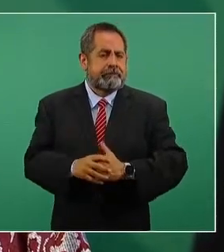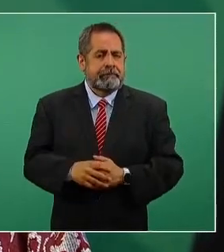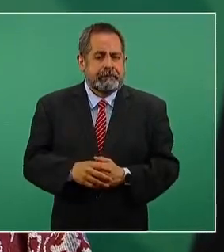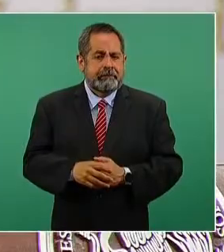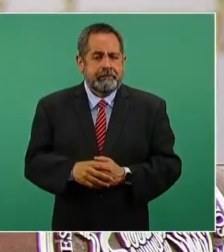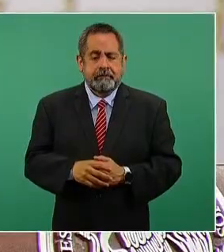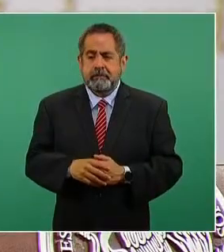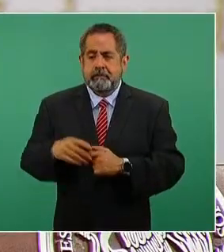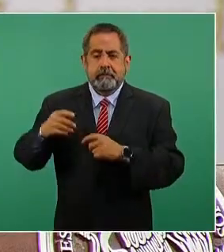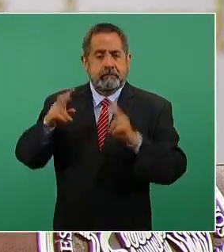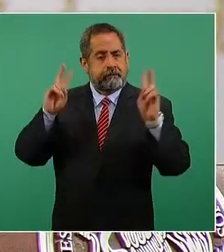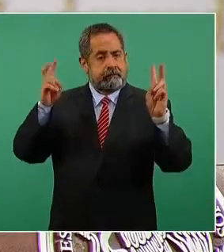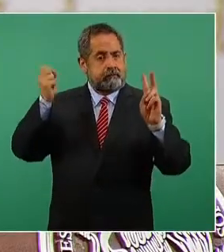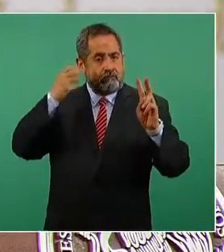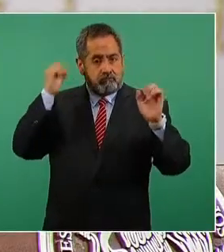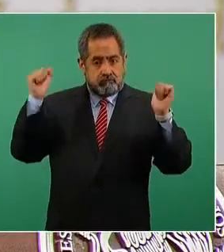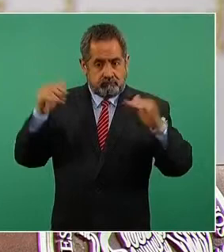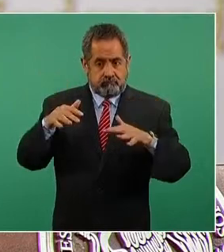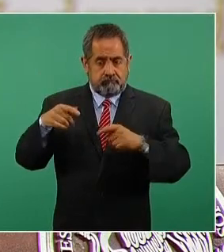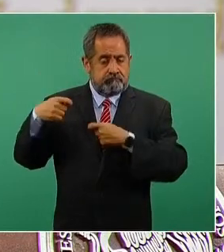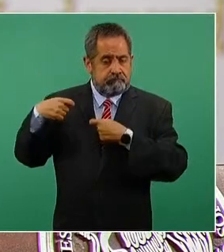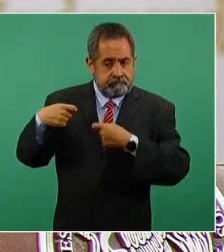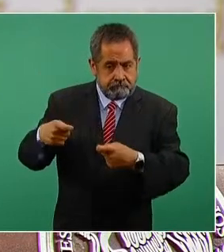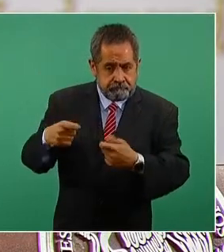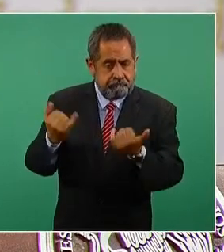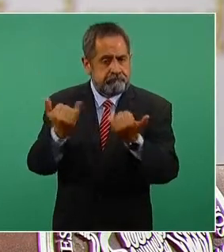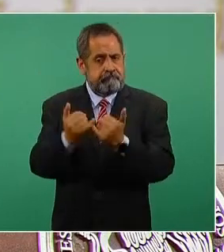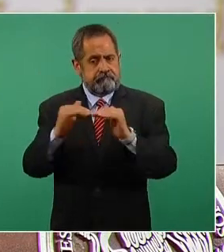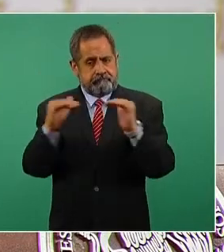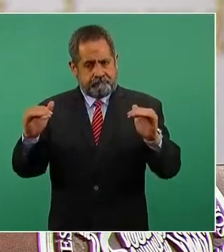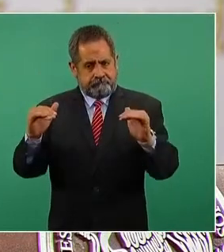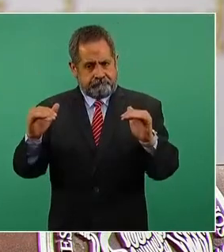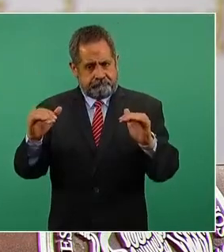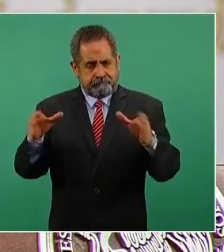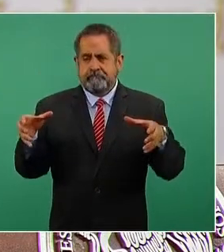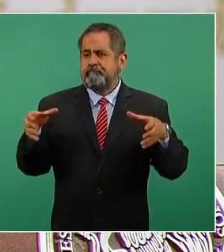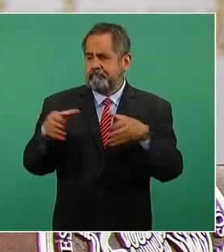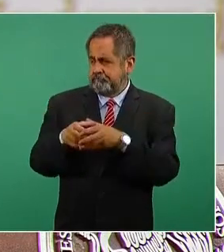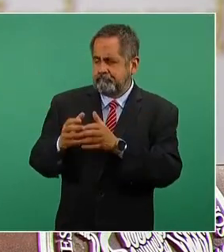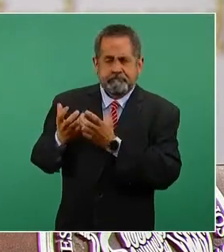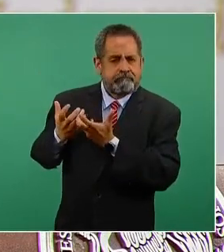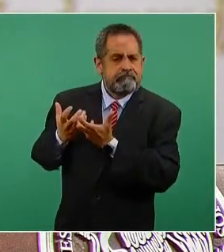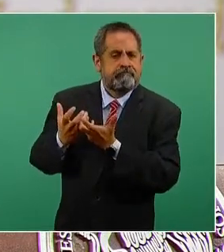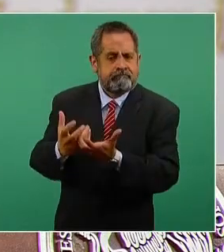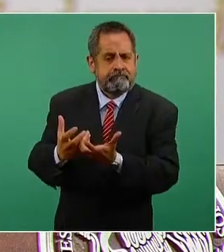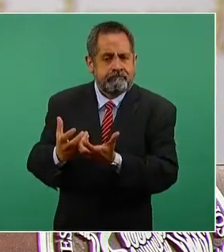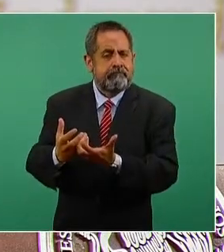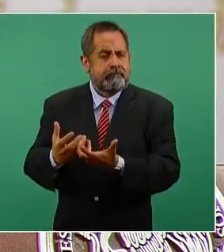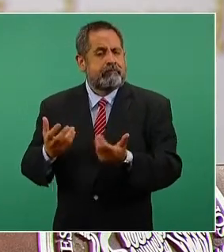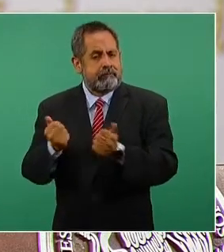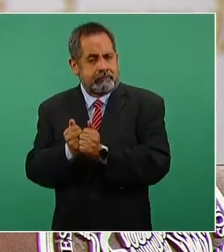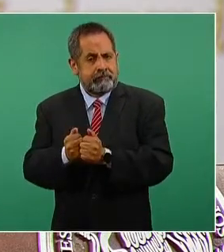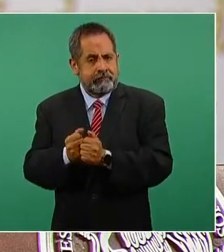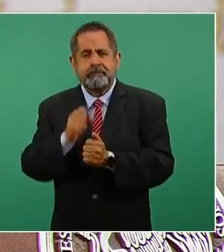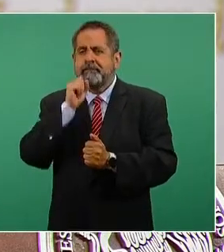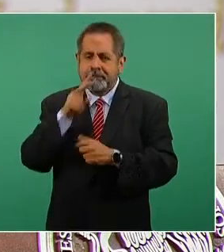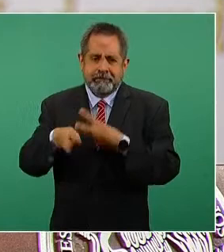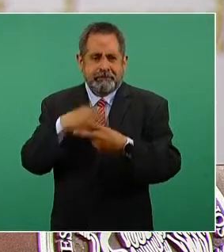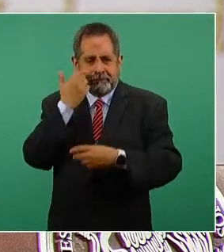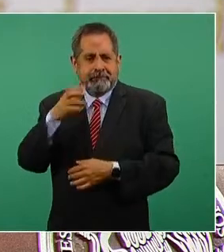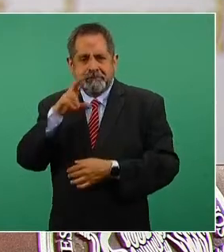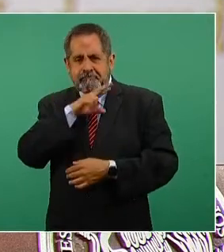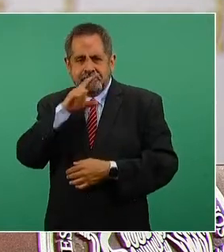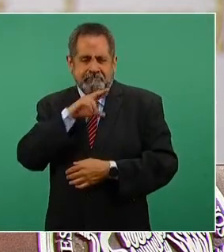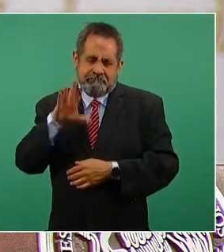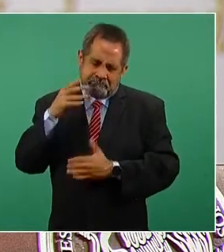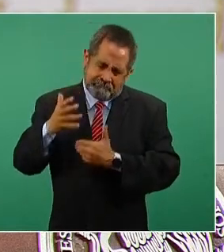Generación e igualdad, aquí iremos juntos. Also want to go fast. Pero también queremos ir rápido.